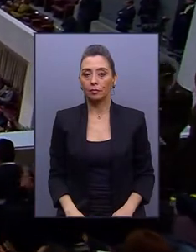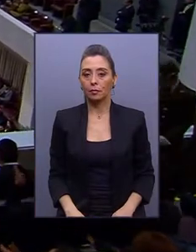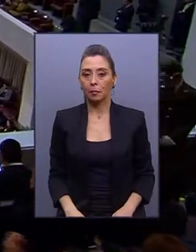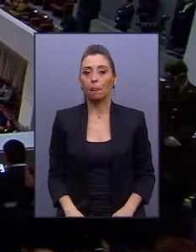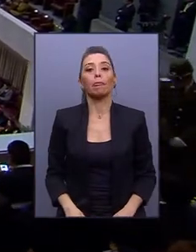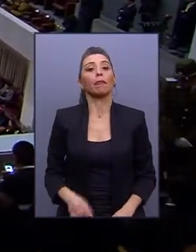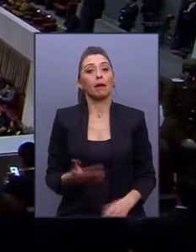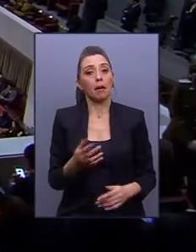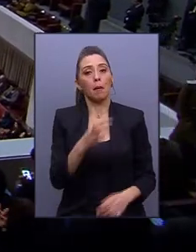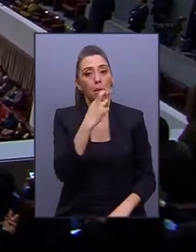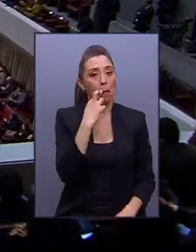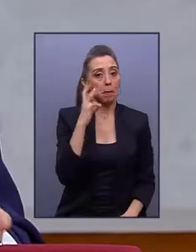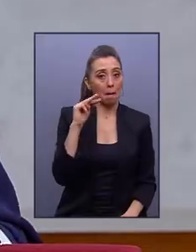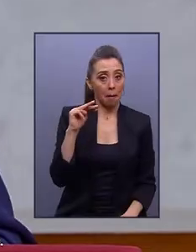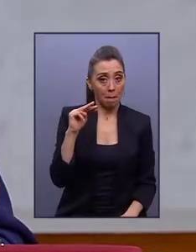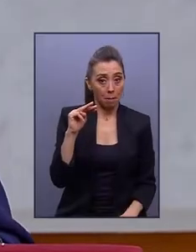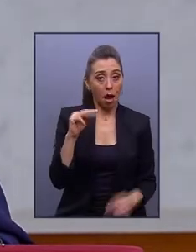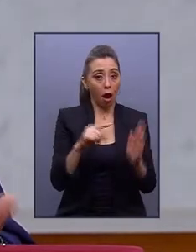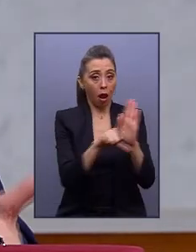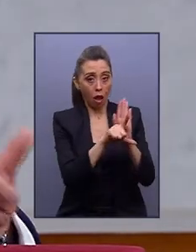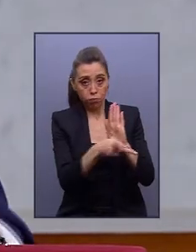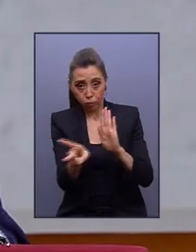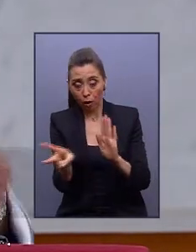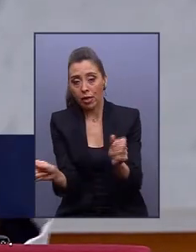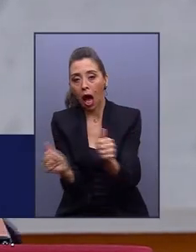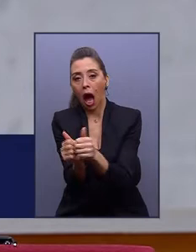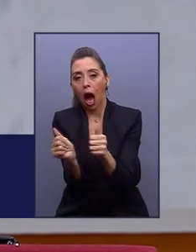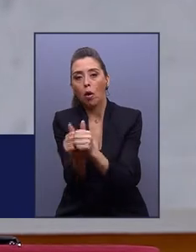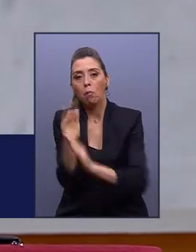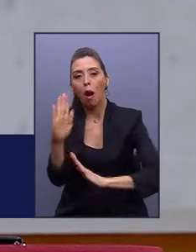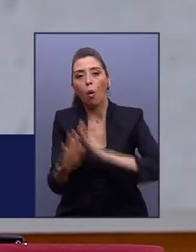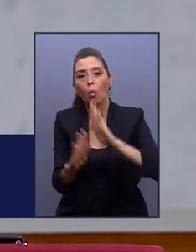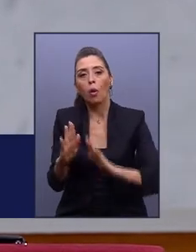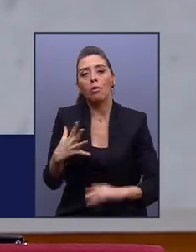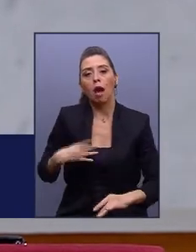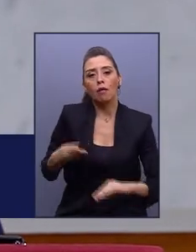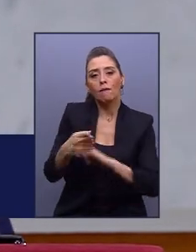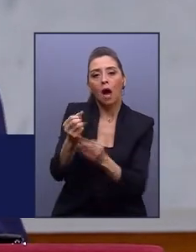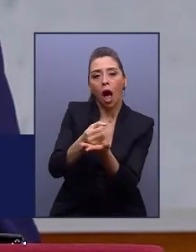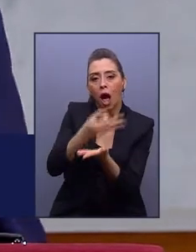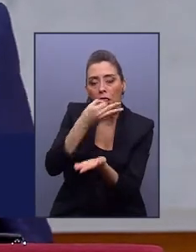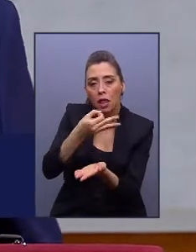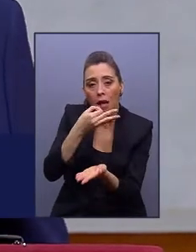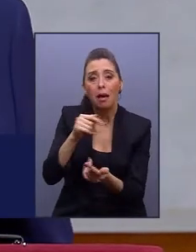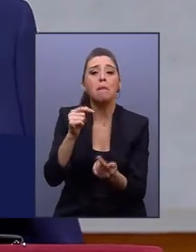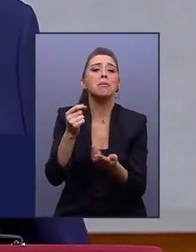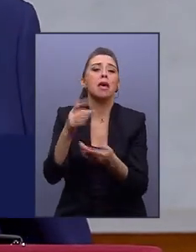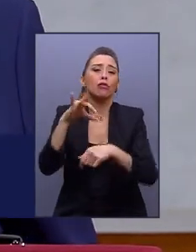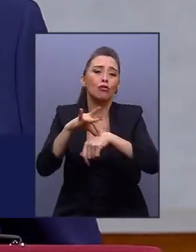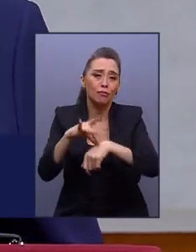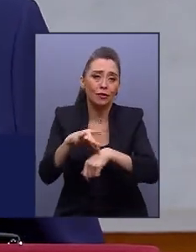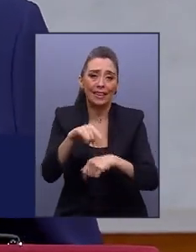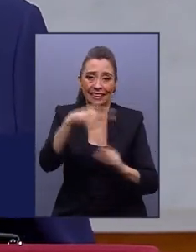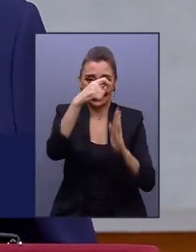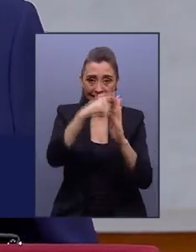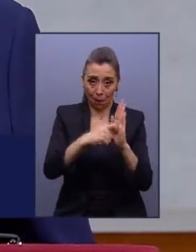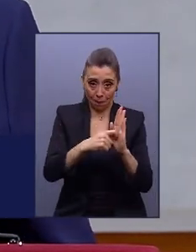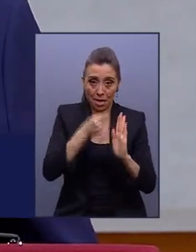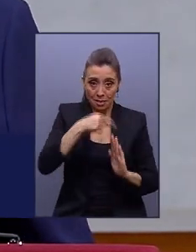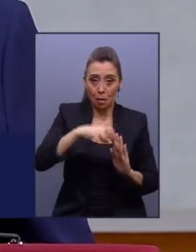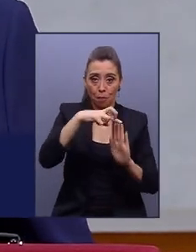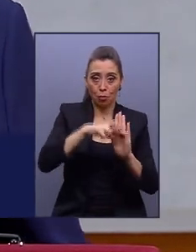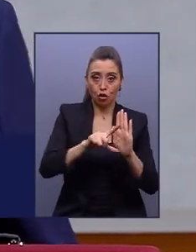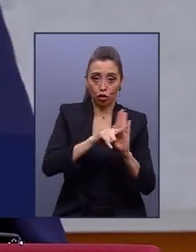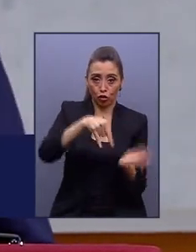Para que puedan acompañarlos y cuidarlos durante su tratamiento. Y durante este mes enviaremos el proyecto de